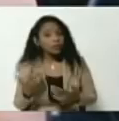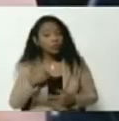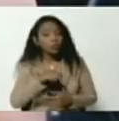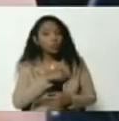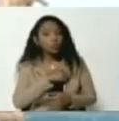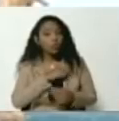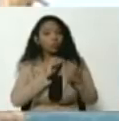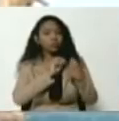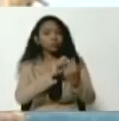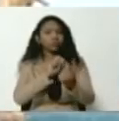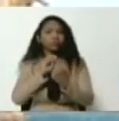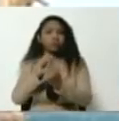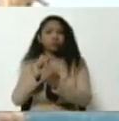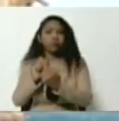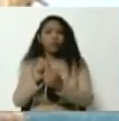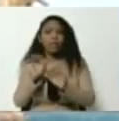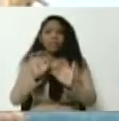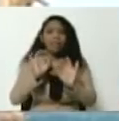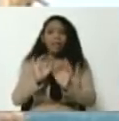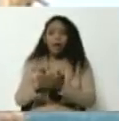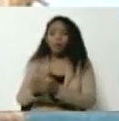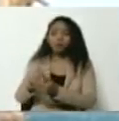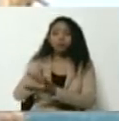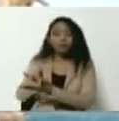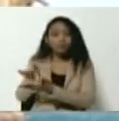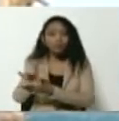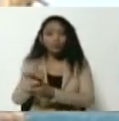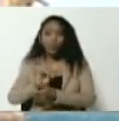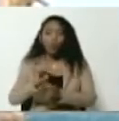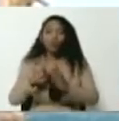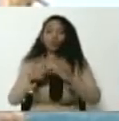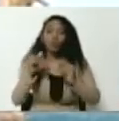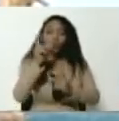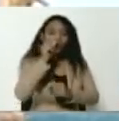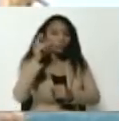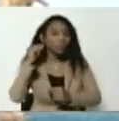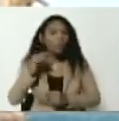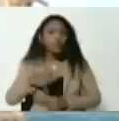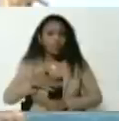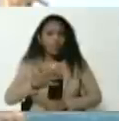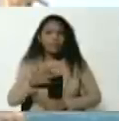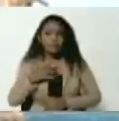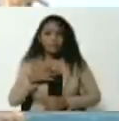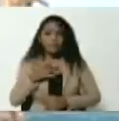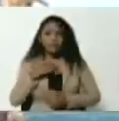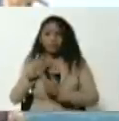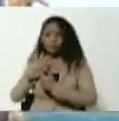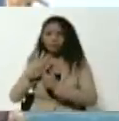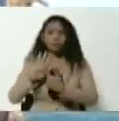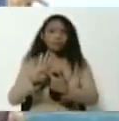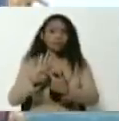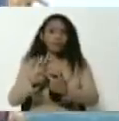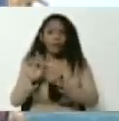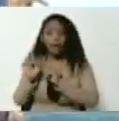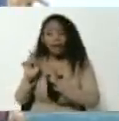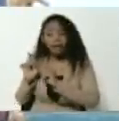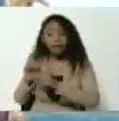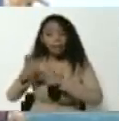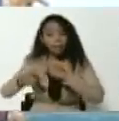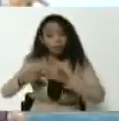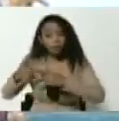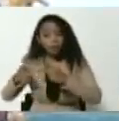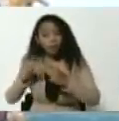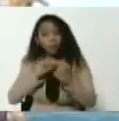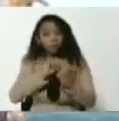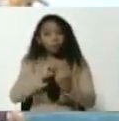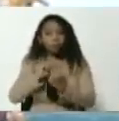un diálogo sin exclusiones, que todas y todos pudieran sentirse reflejados en ese proceso de